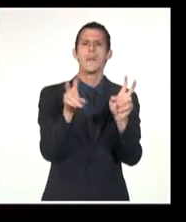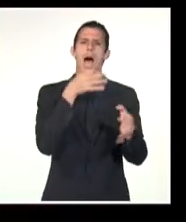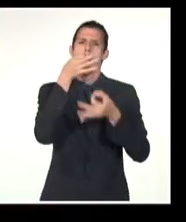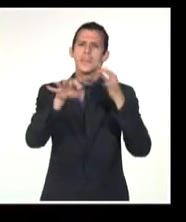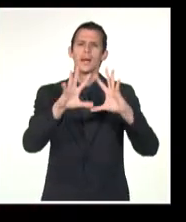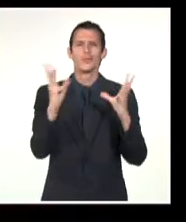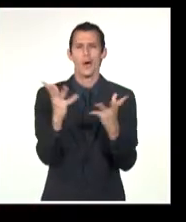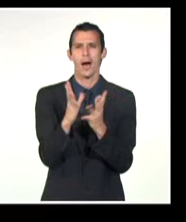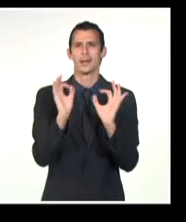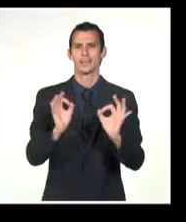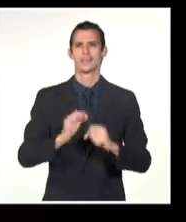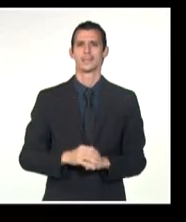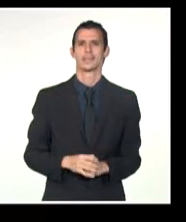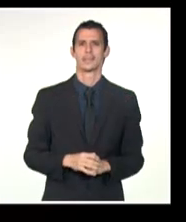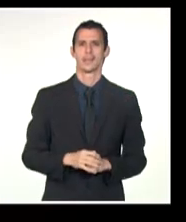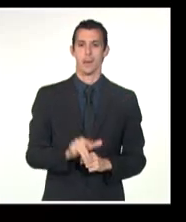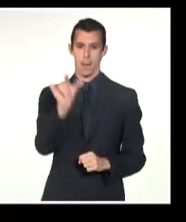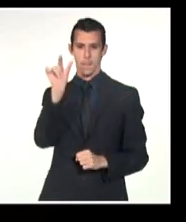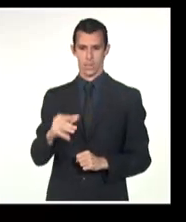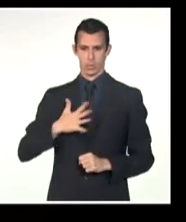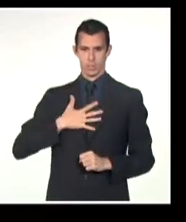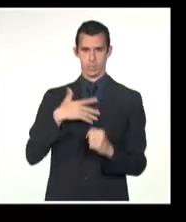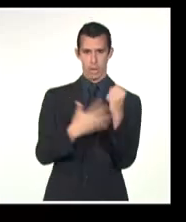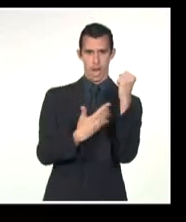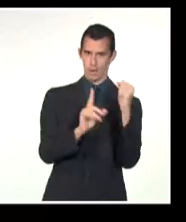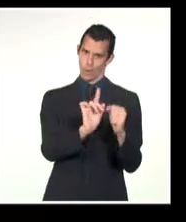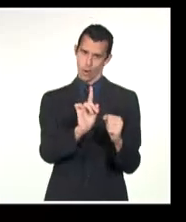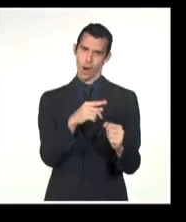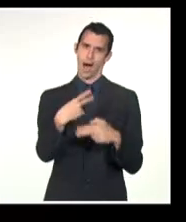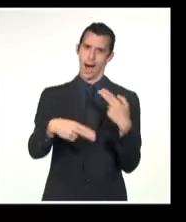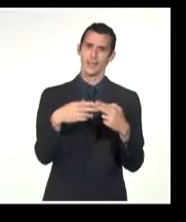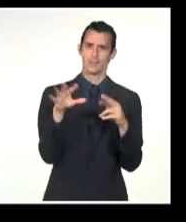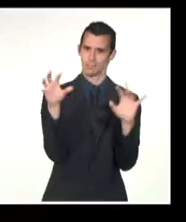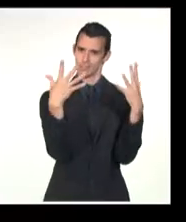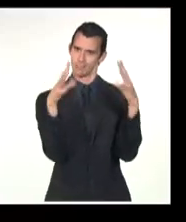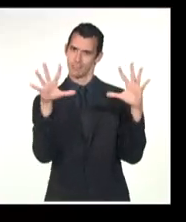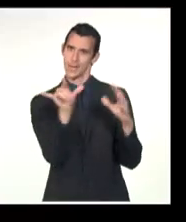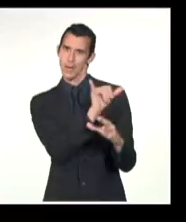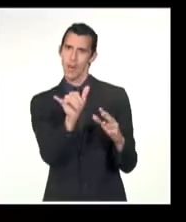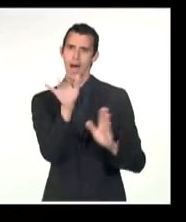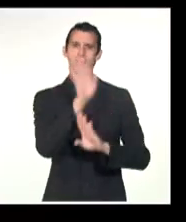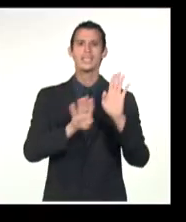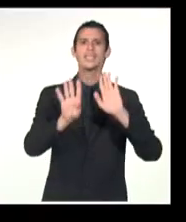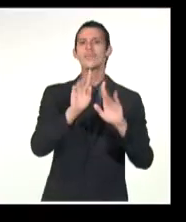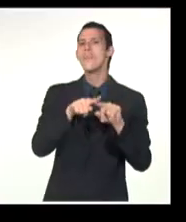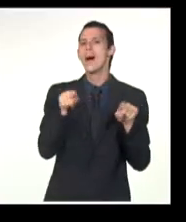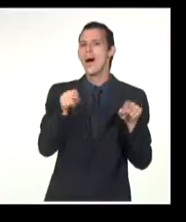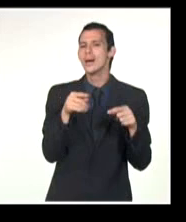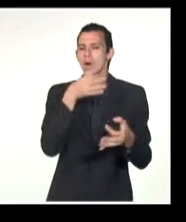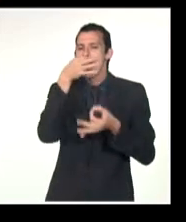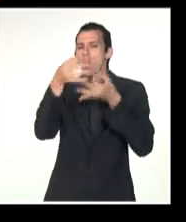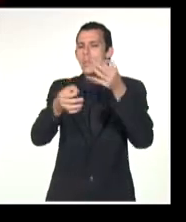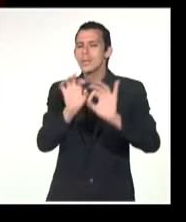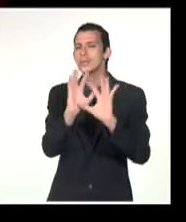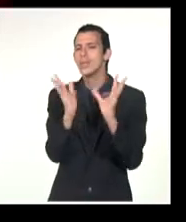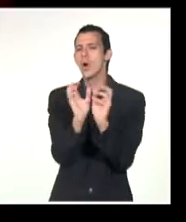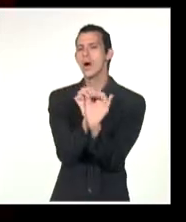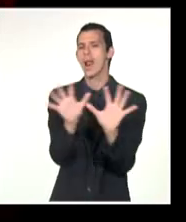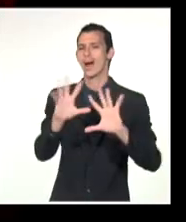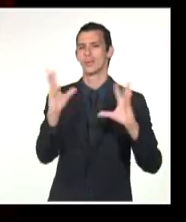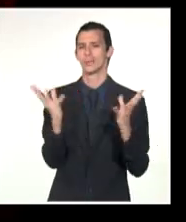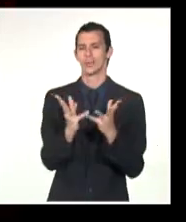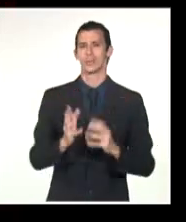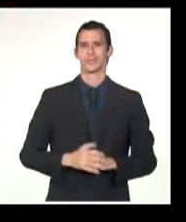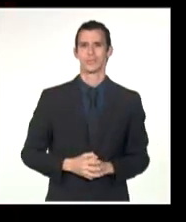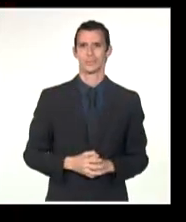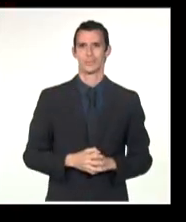las riendas de la vida con fluidez. Arasay Suárez y Marco Salvador en los protagónicos de esta obra de Alas Teatro, que hizo escala